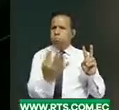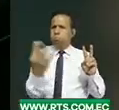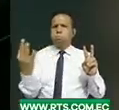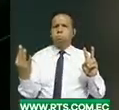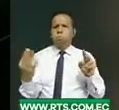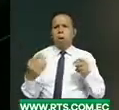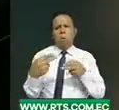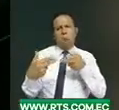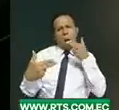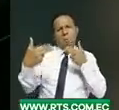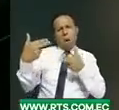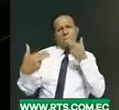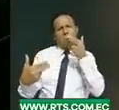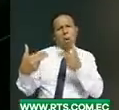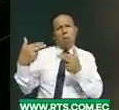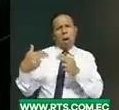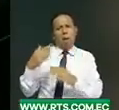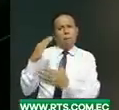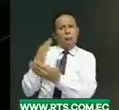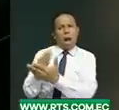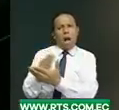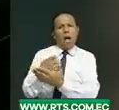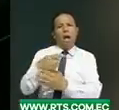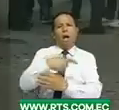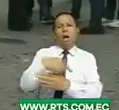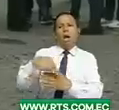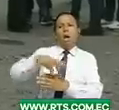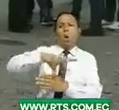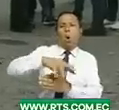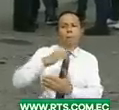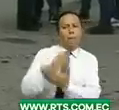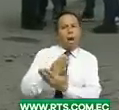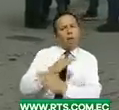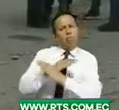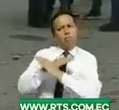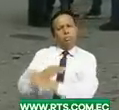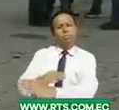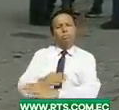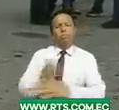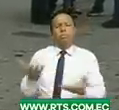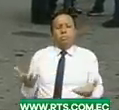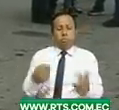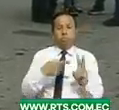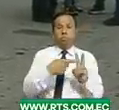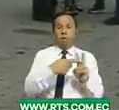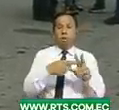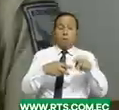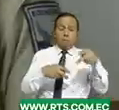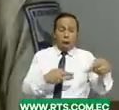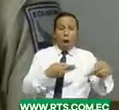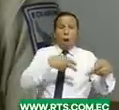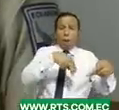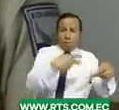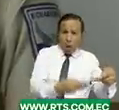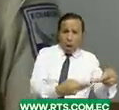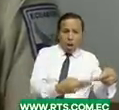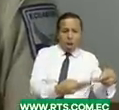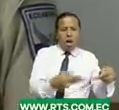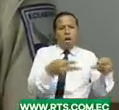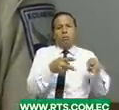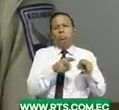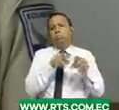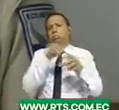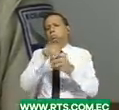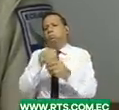la vía Milagro Naranjito están fuera de peligro y con un cuadro clínico estable. Bueno, el día de ayer ya salió